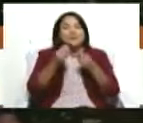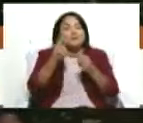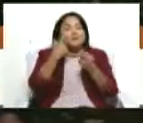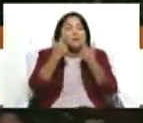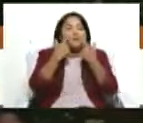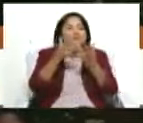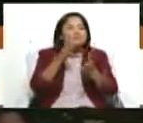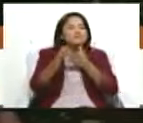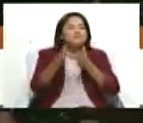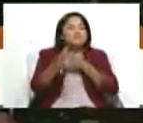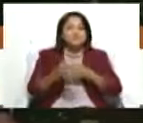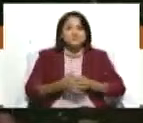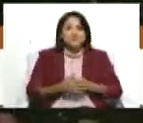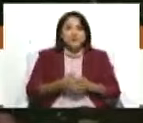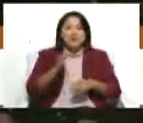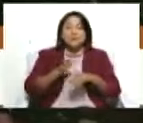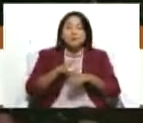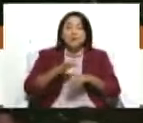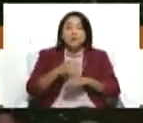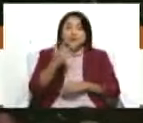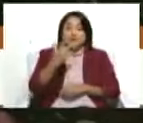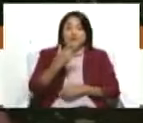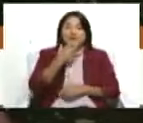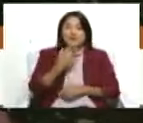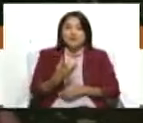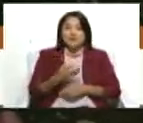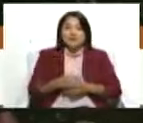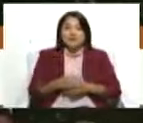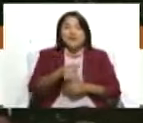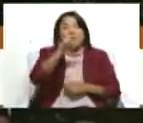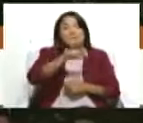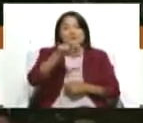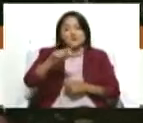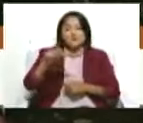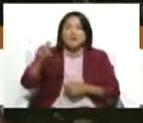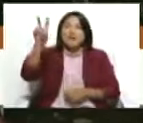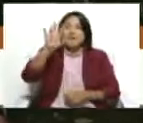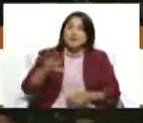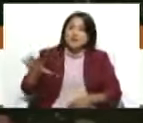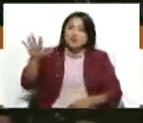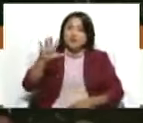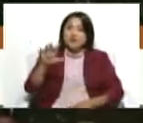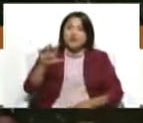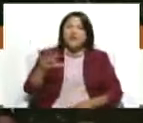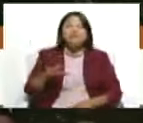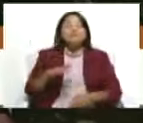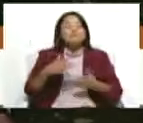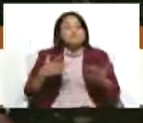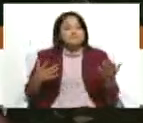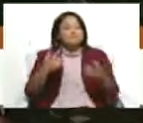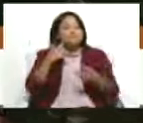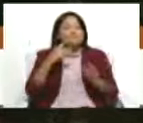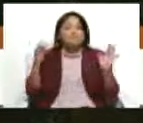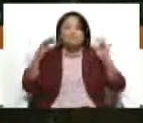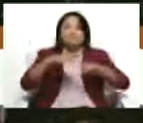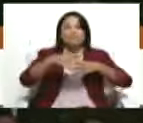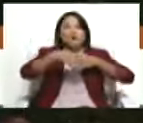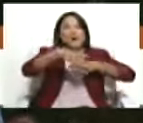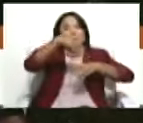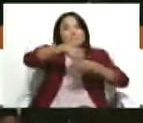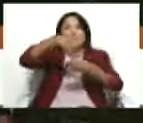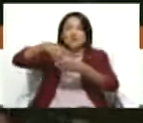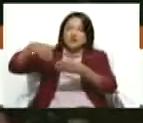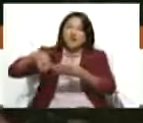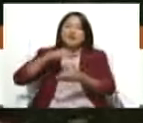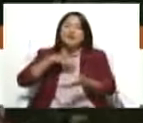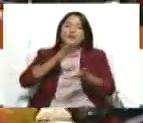reacción. Porque este 3 de diciembre, el pueblo venezolano, el pueblo patriota saldrá a votar en paz. ¿Por